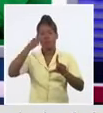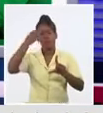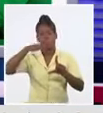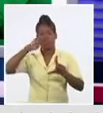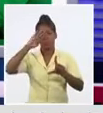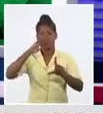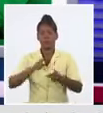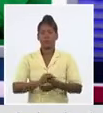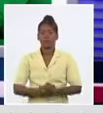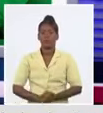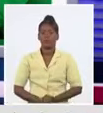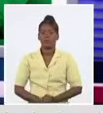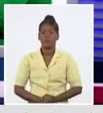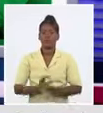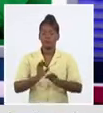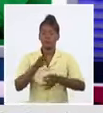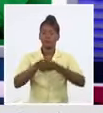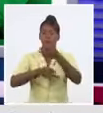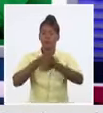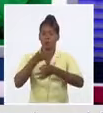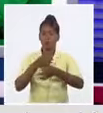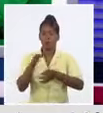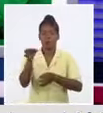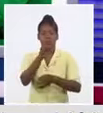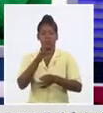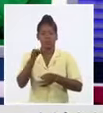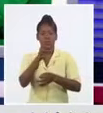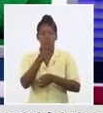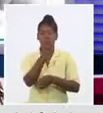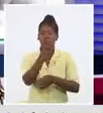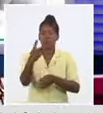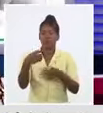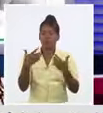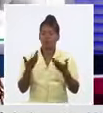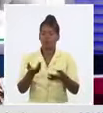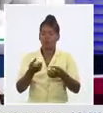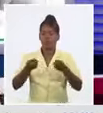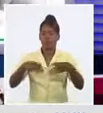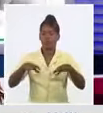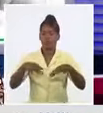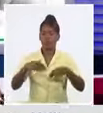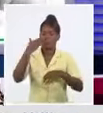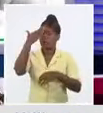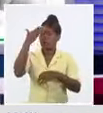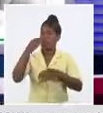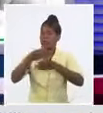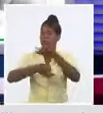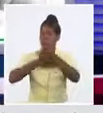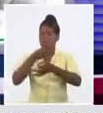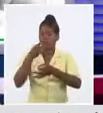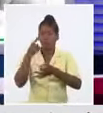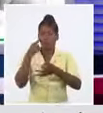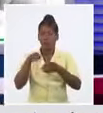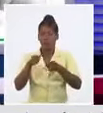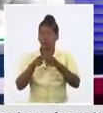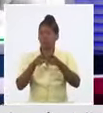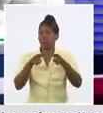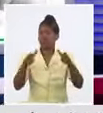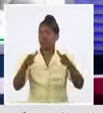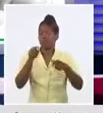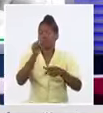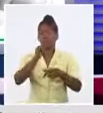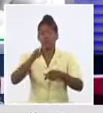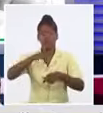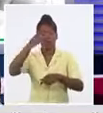bien realiza la periodista Gisela todos los días. Gracias, doctor. Aumenta en esta jornada el total de casos